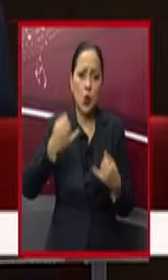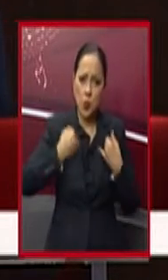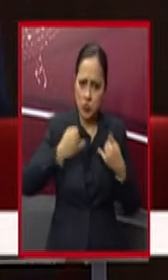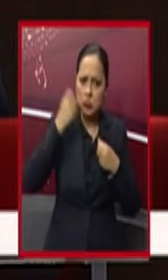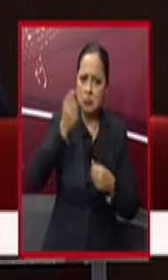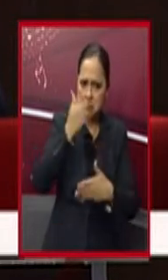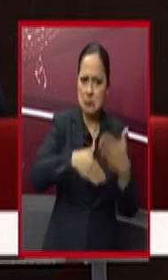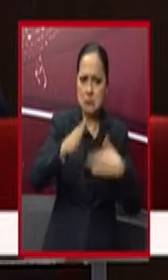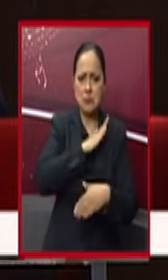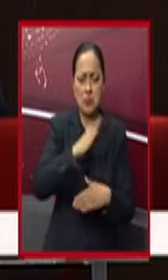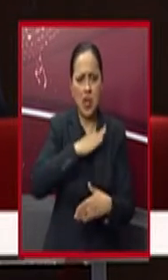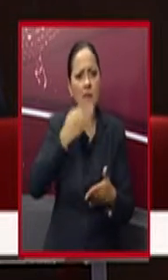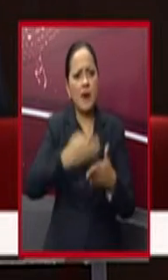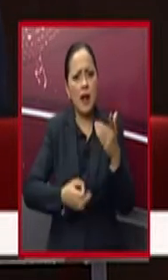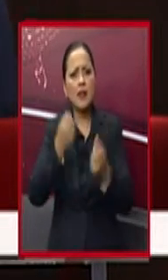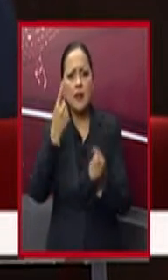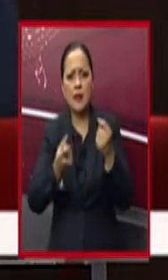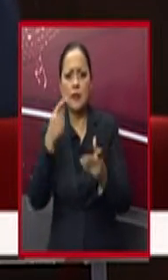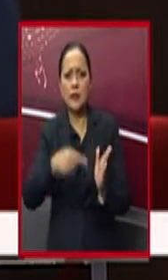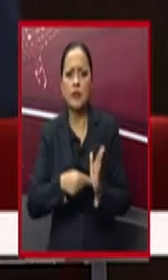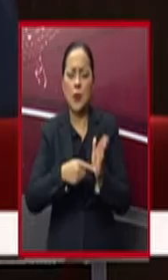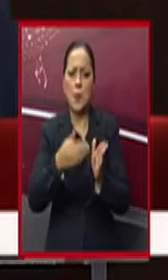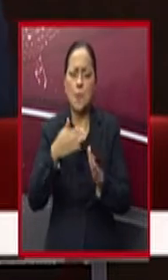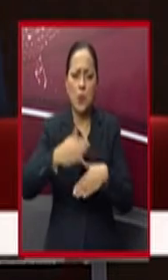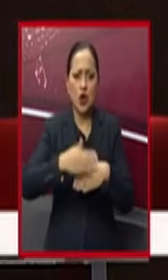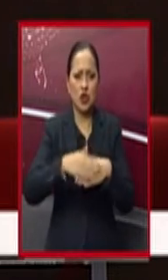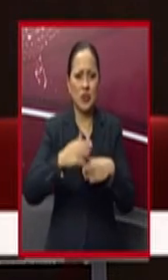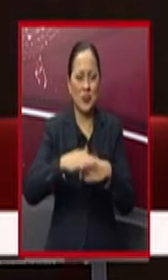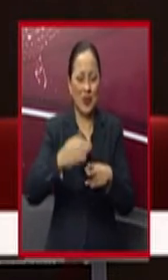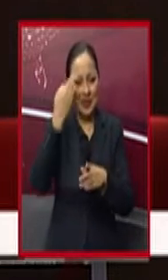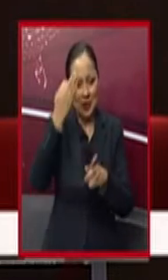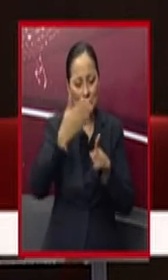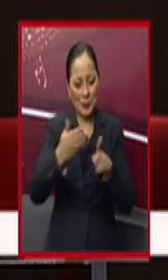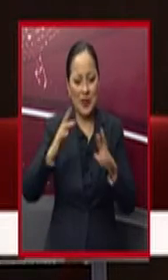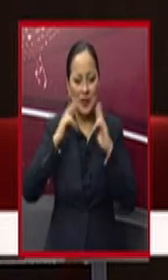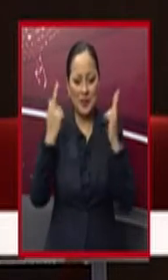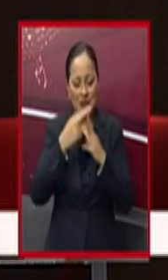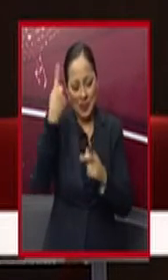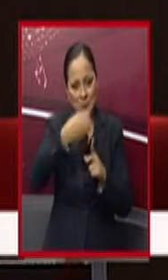refirió también a los pendientes legislativos en el próximo periodo ordinario de sesiones.